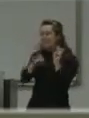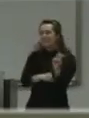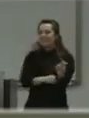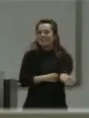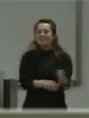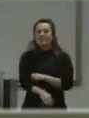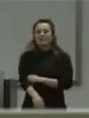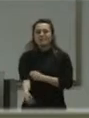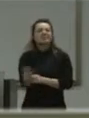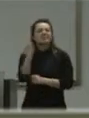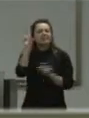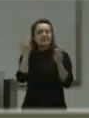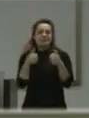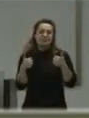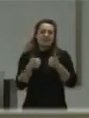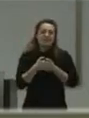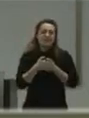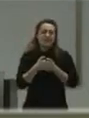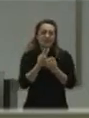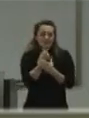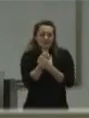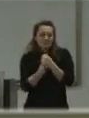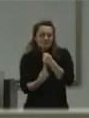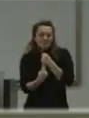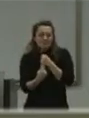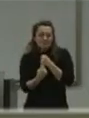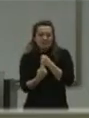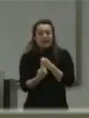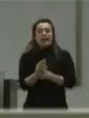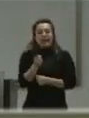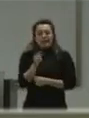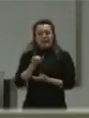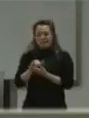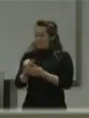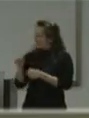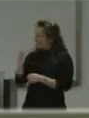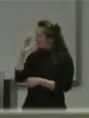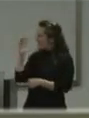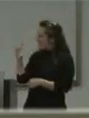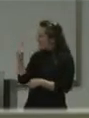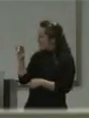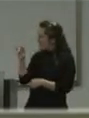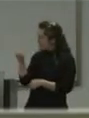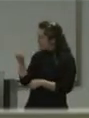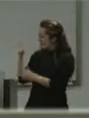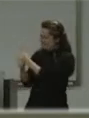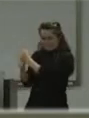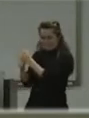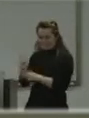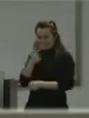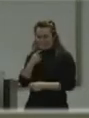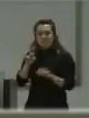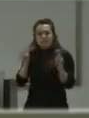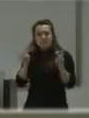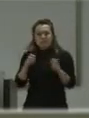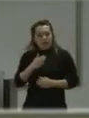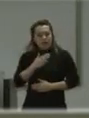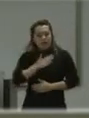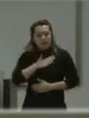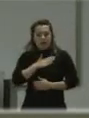trabajamos el tema de pareja y que pues lo han complementado a cada Camila y Sonia todo el tiempo con el tema de